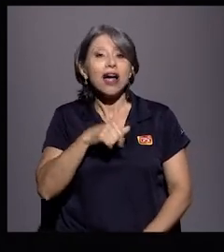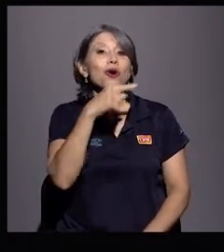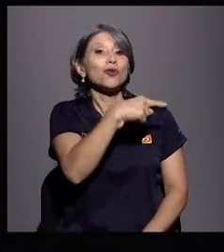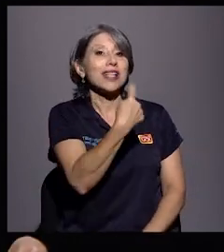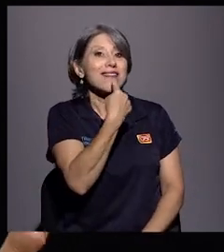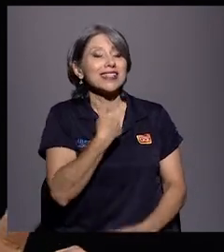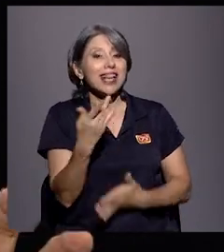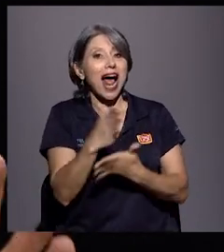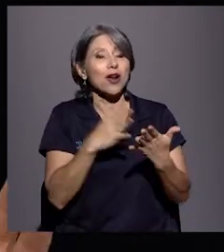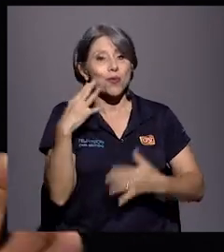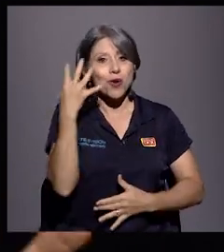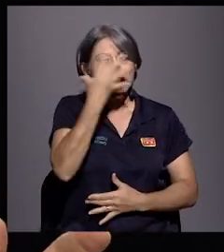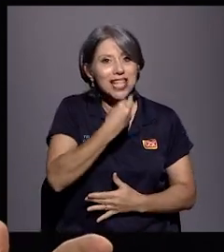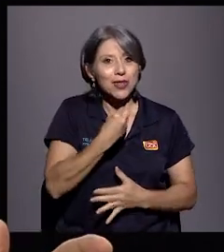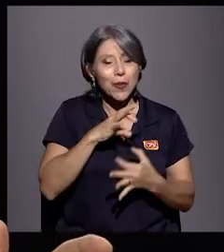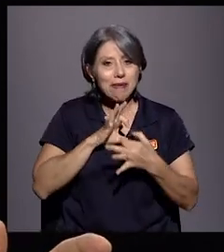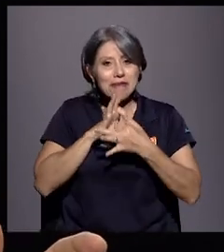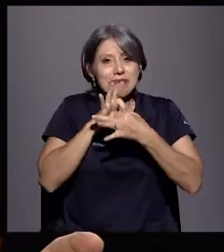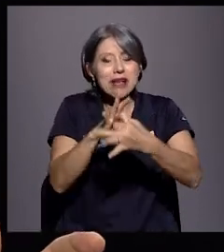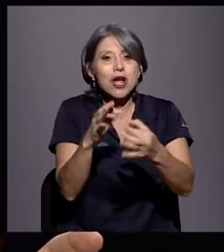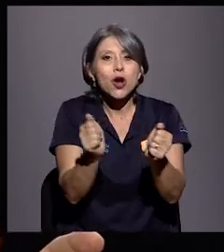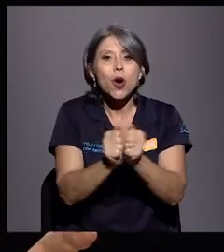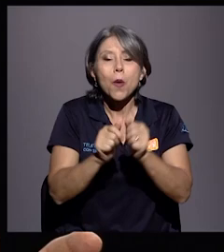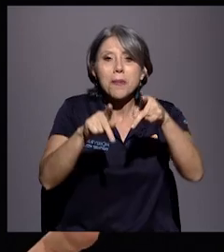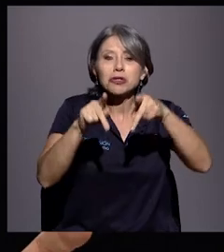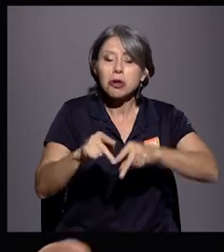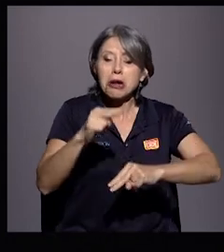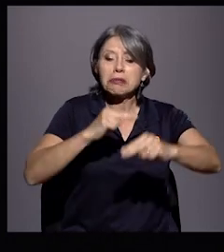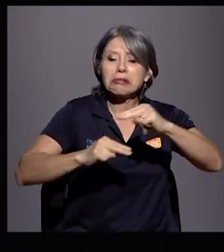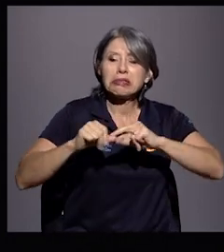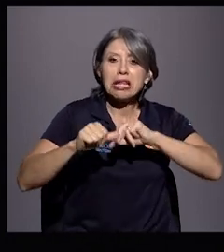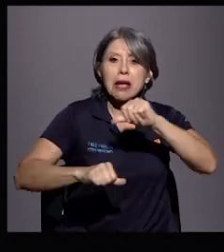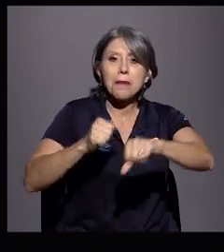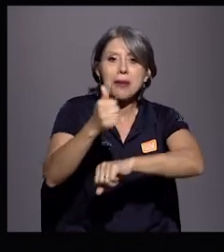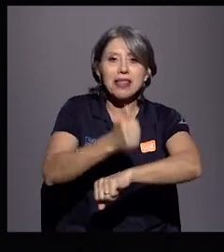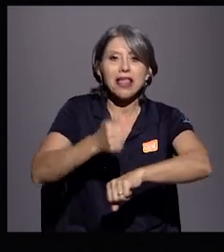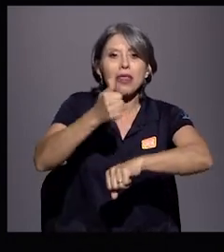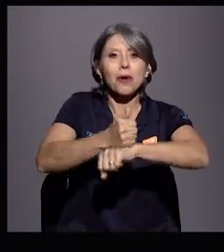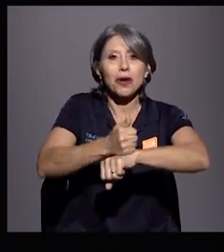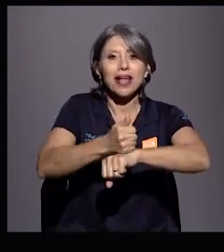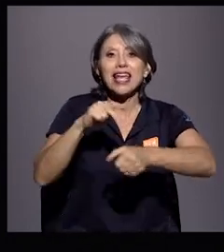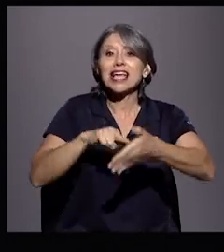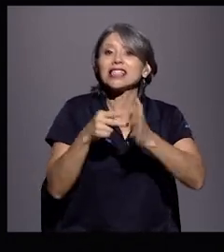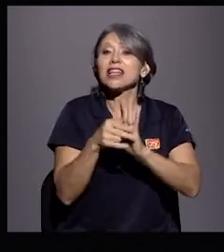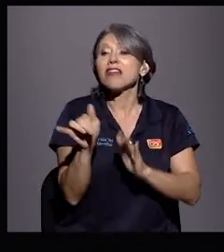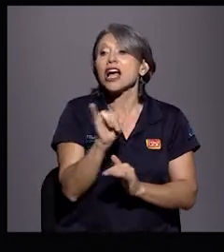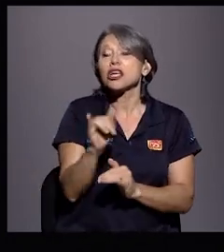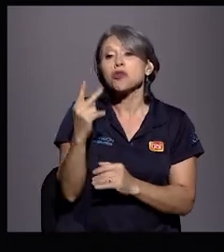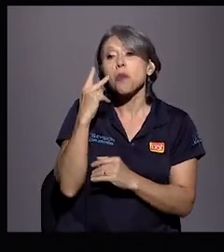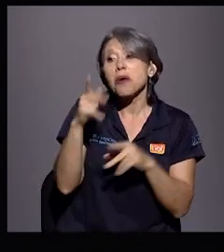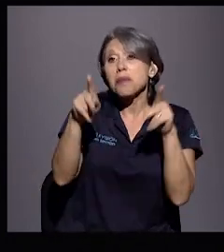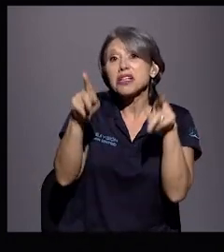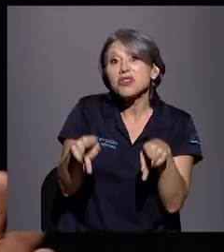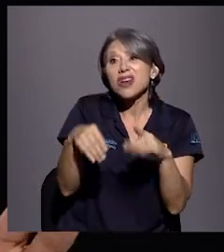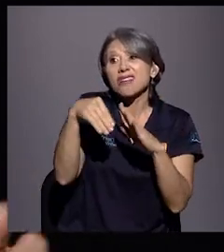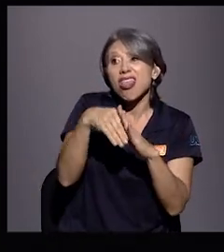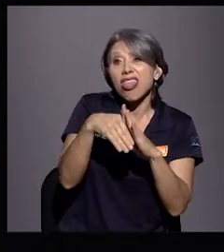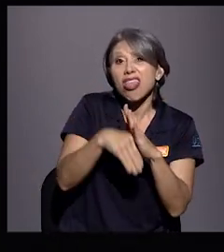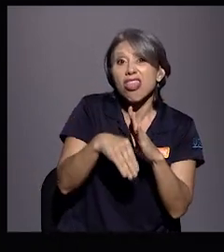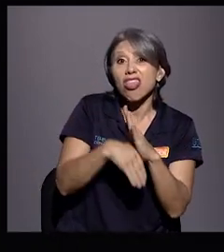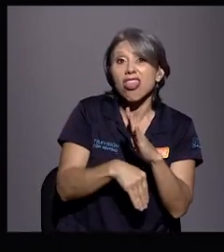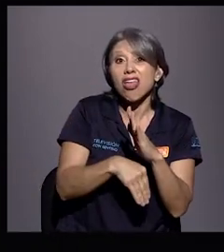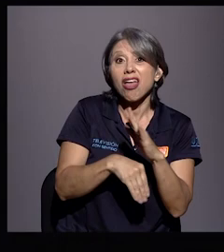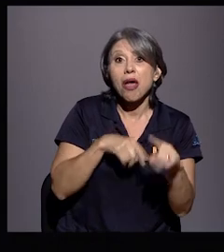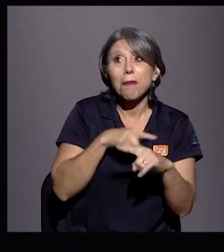y tiene que ver con el emprendedor. Uh-huh. ¿Qué dice usted que de algún modo es darle glamour a la precarización? Uh-huh. Todas las